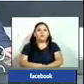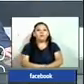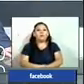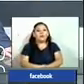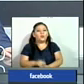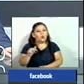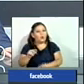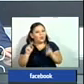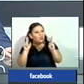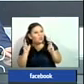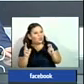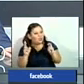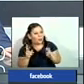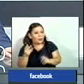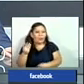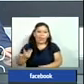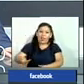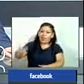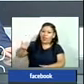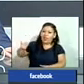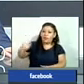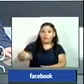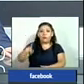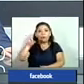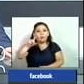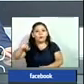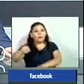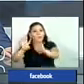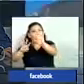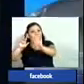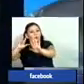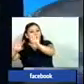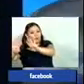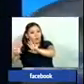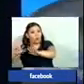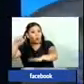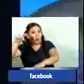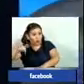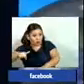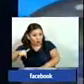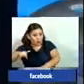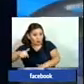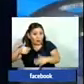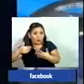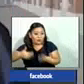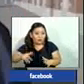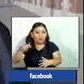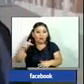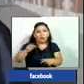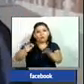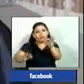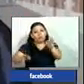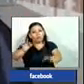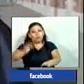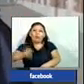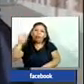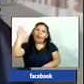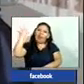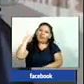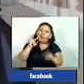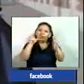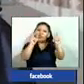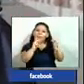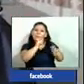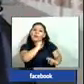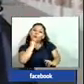Hablemos de un hecho que ocurrió en el año 1989 Y es que hoy durante el desarrollo del juicio por la masacre de los sacerdotes